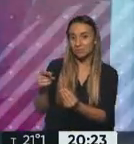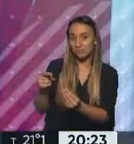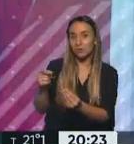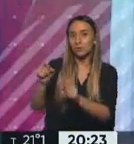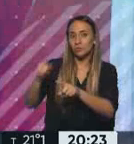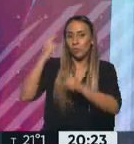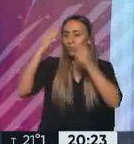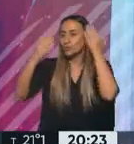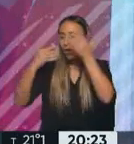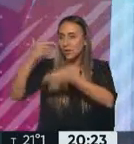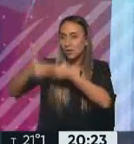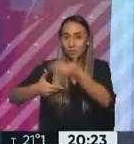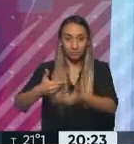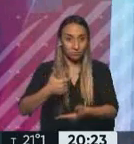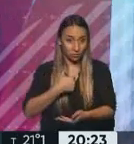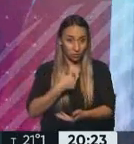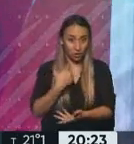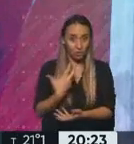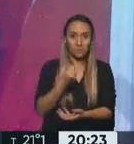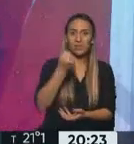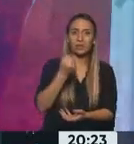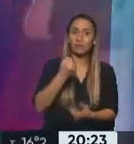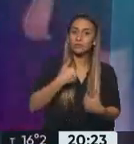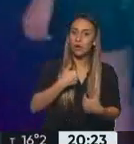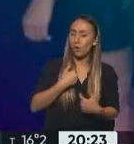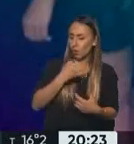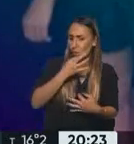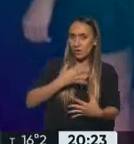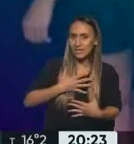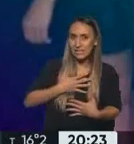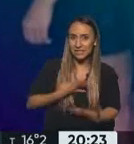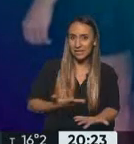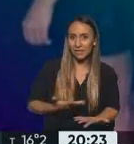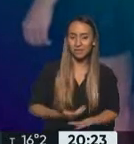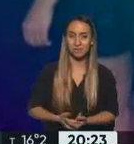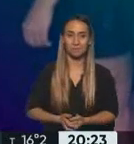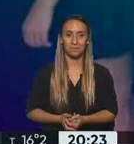sueño que yo lo pude lograr las veces que yo quise.